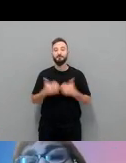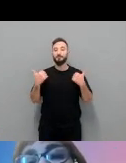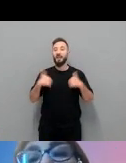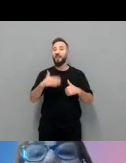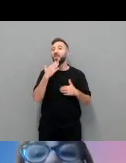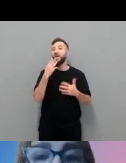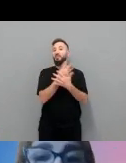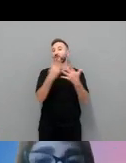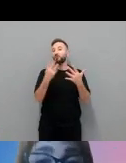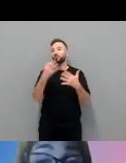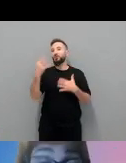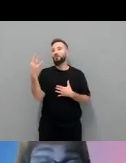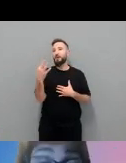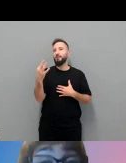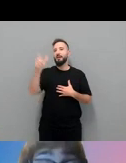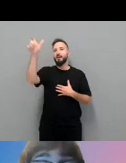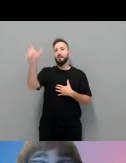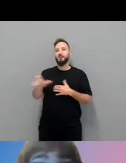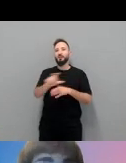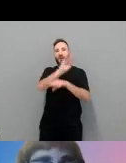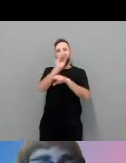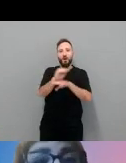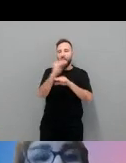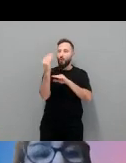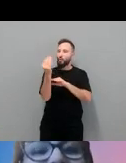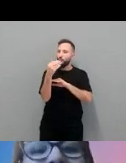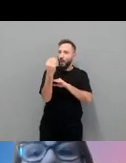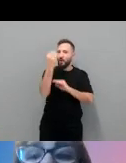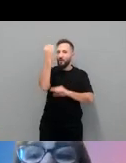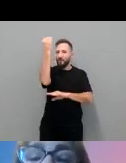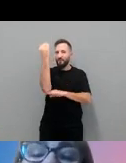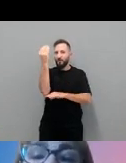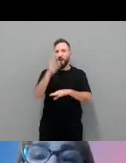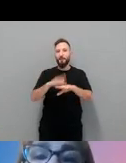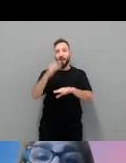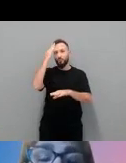edad y necesitan un guardador de hecho o un curador, ya sabéis que no existen las tutelas,